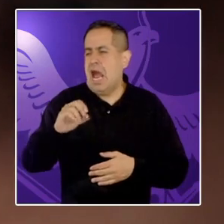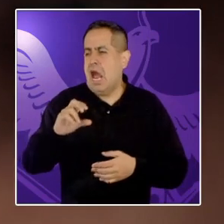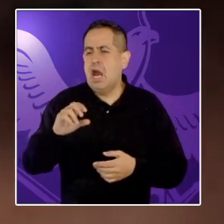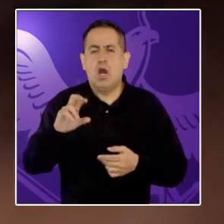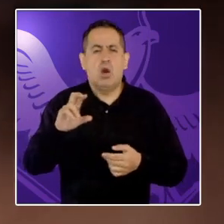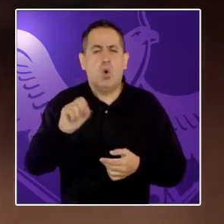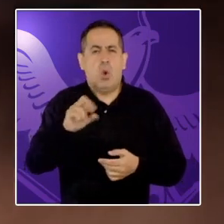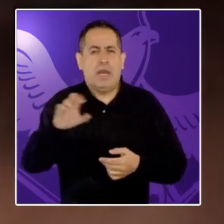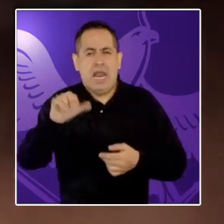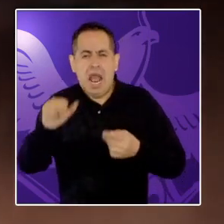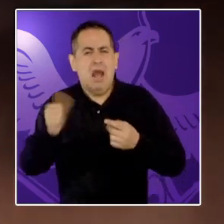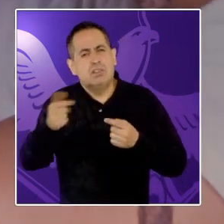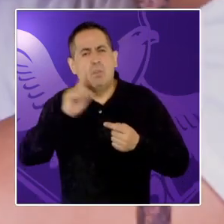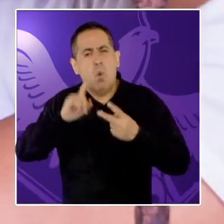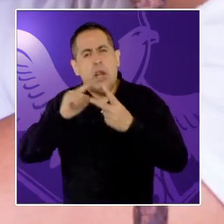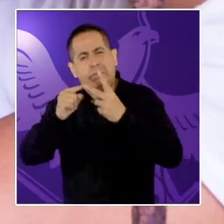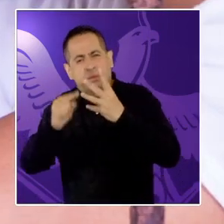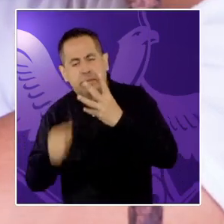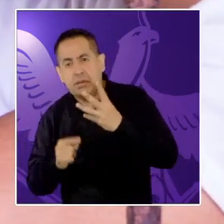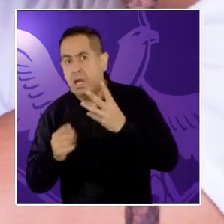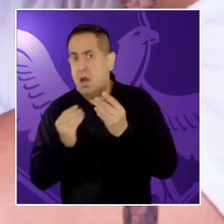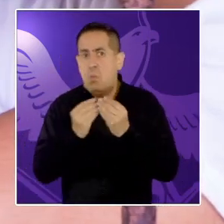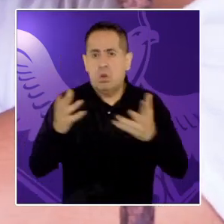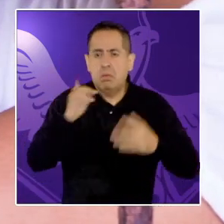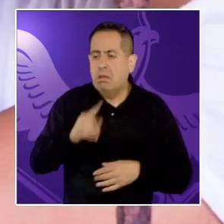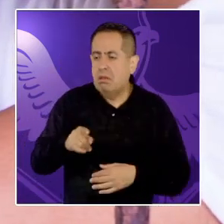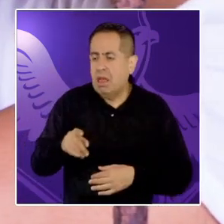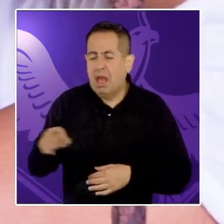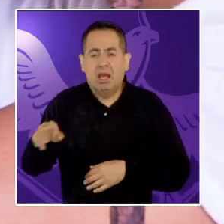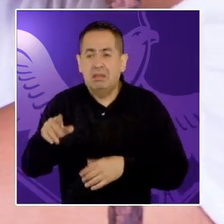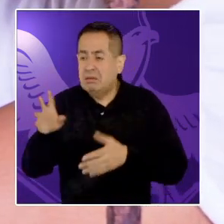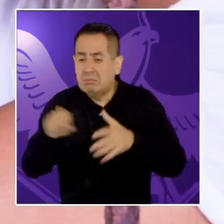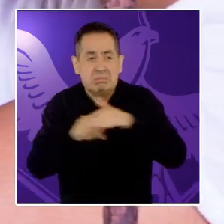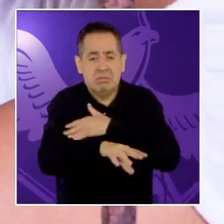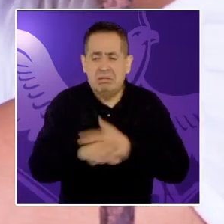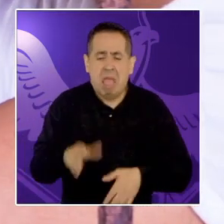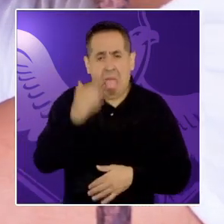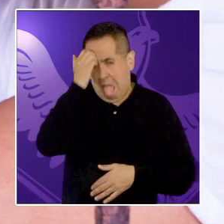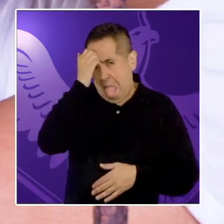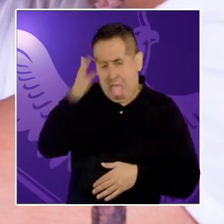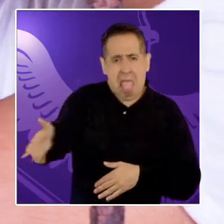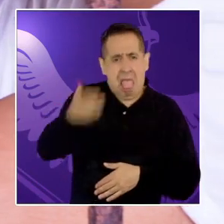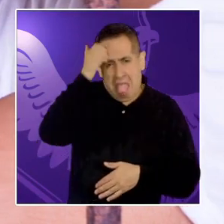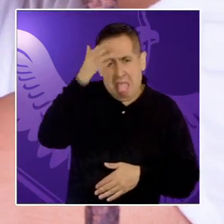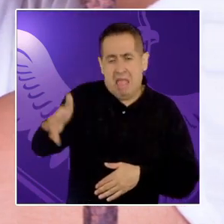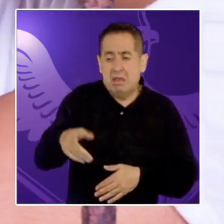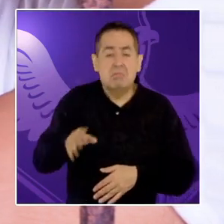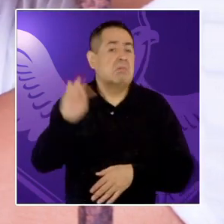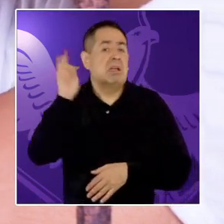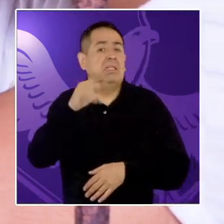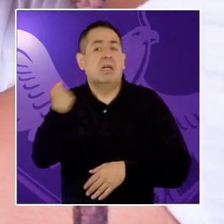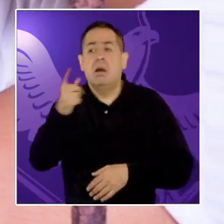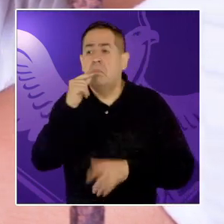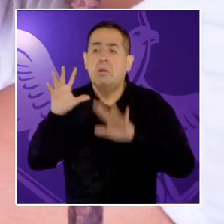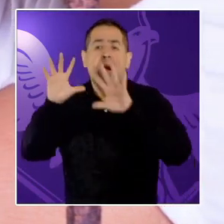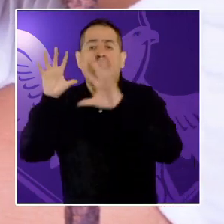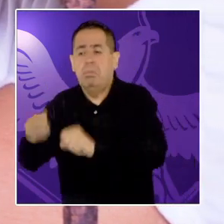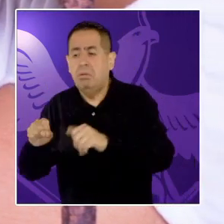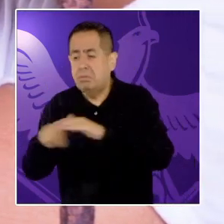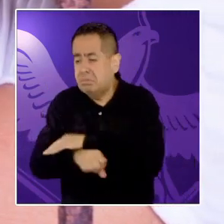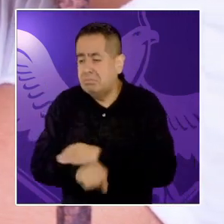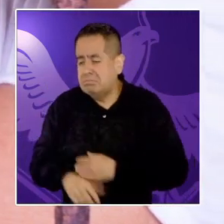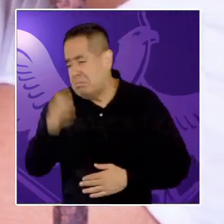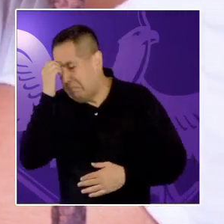Saola y Corina Giacomello, estas mujeres son realmente desechables para el crimen organizado. Al final no importa si son detenidas, siempre habrá